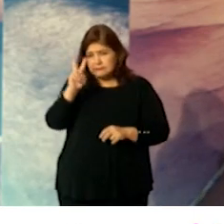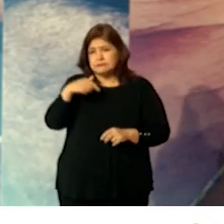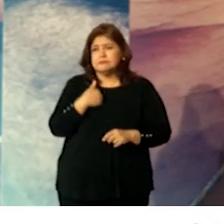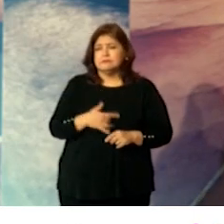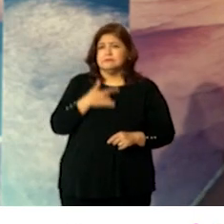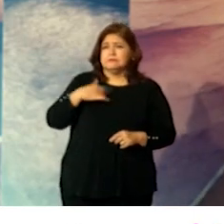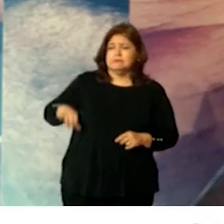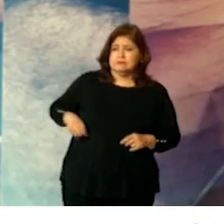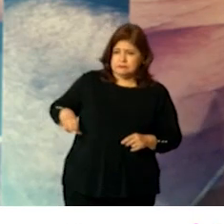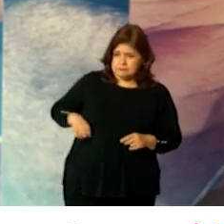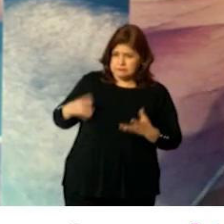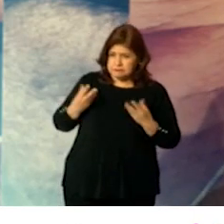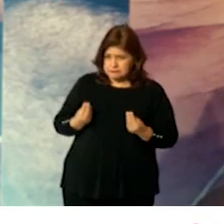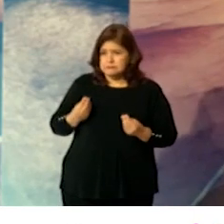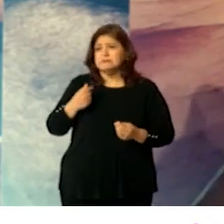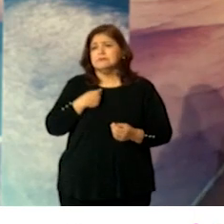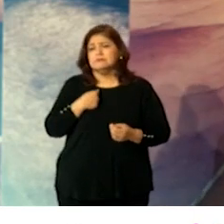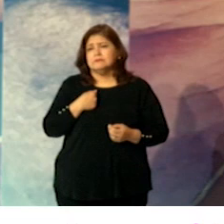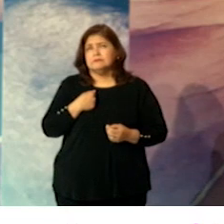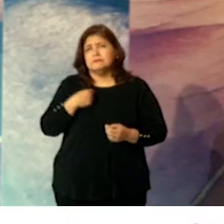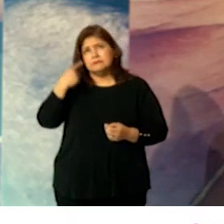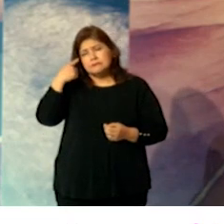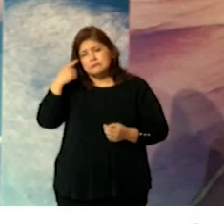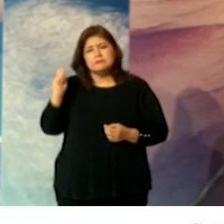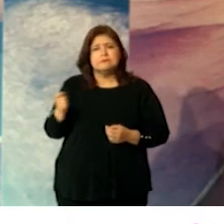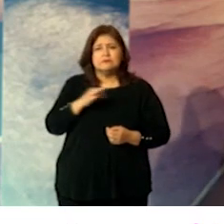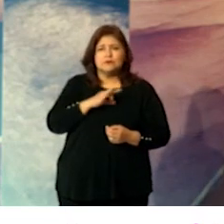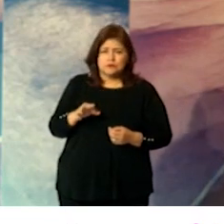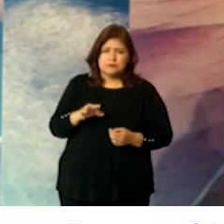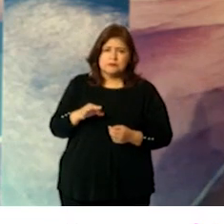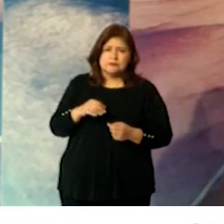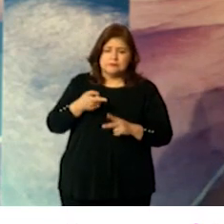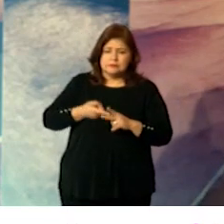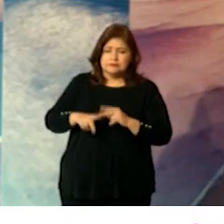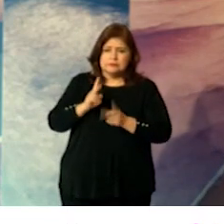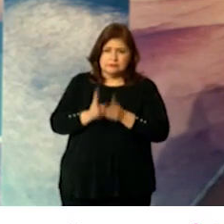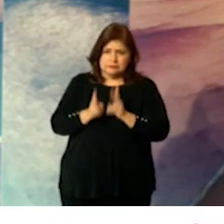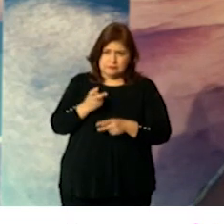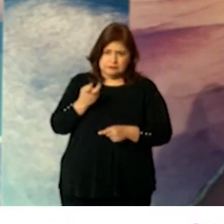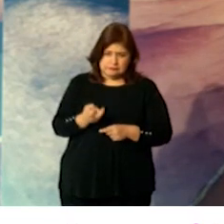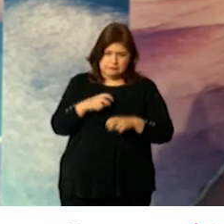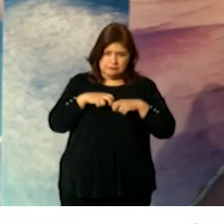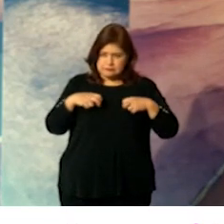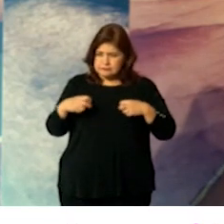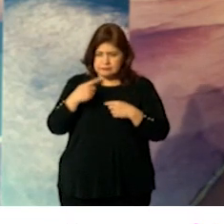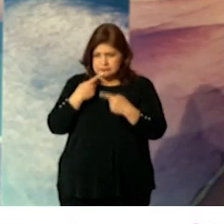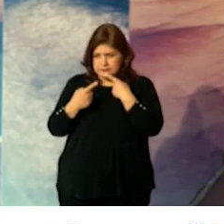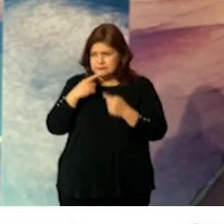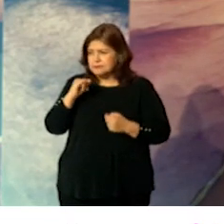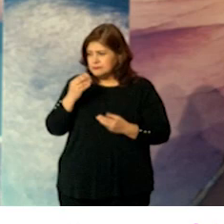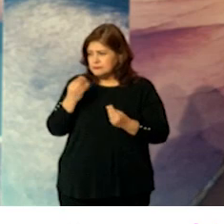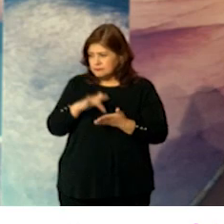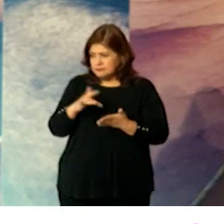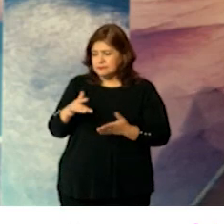interesan mucho y voy a traer ellos para que nosotros podamos hablar en este panel. Muchas gracias, Diane. Ya